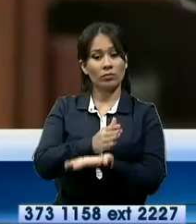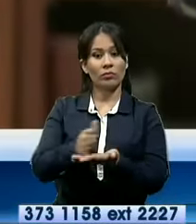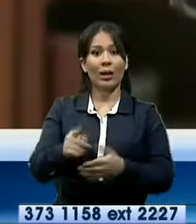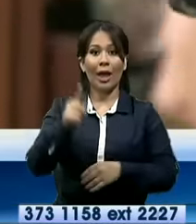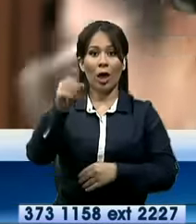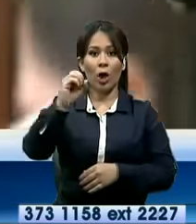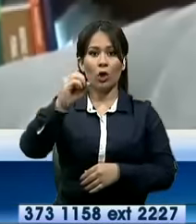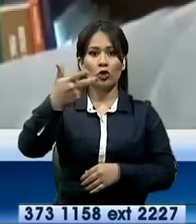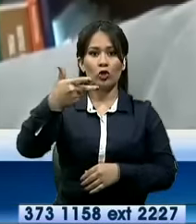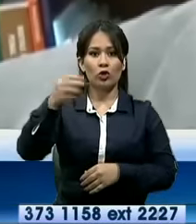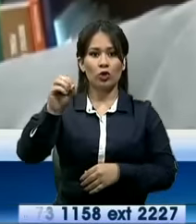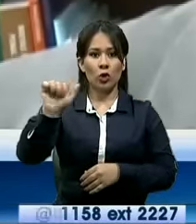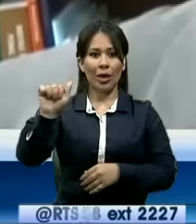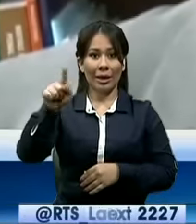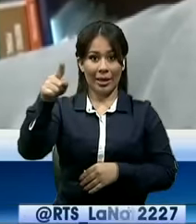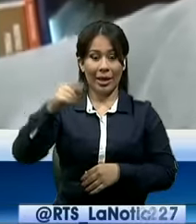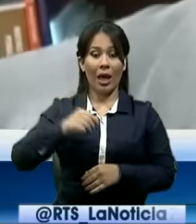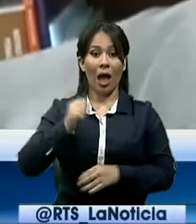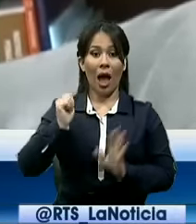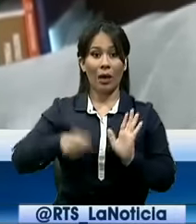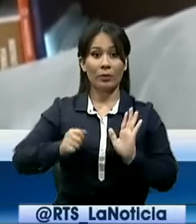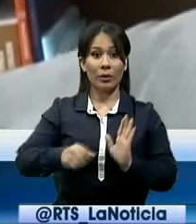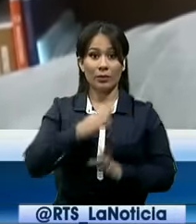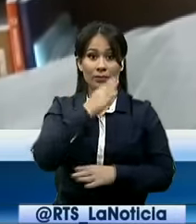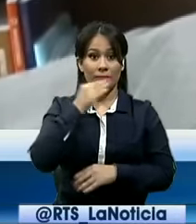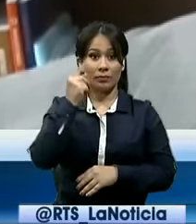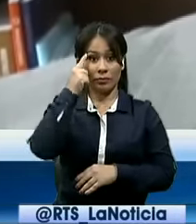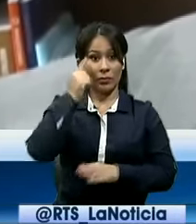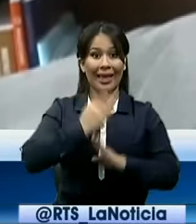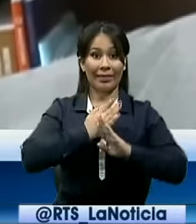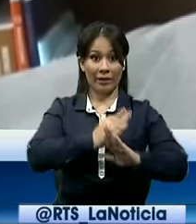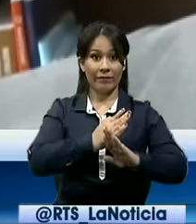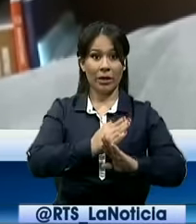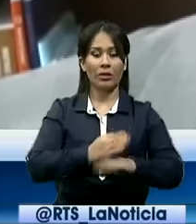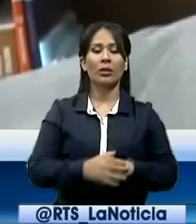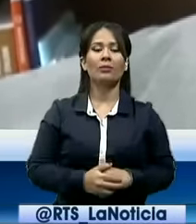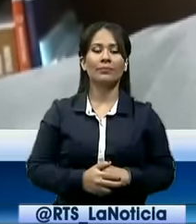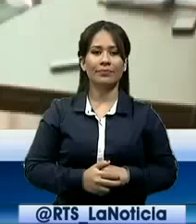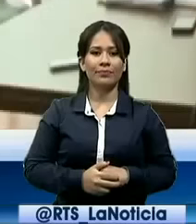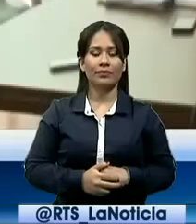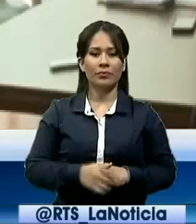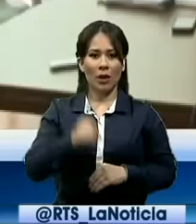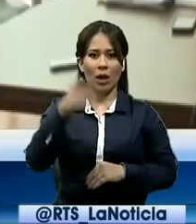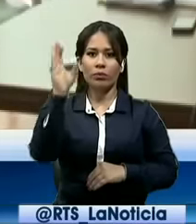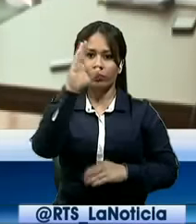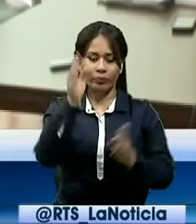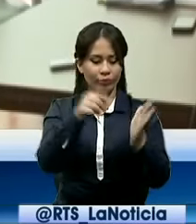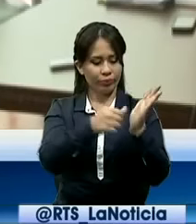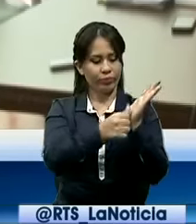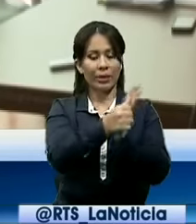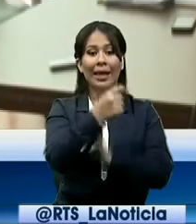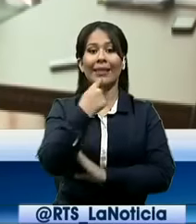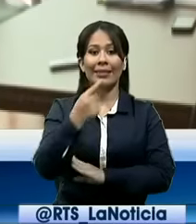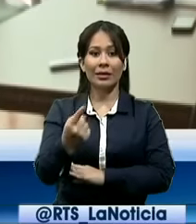artículo 396, numeral 1, del Código Orgánico Integral Penal, para asegurar que se trata de una